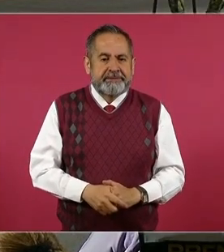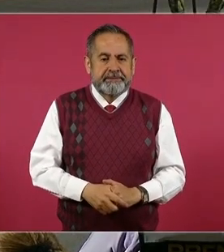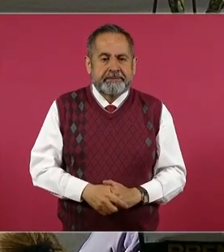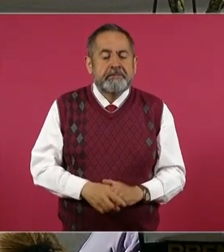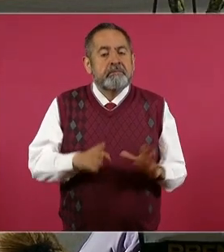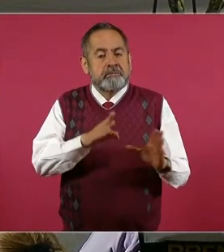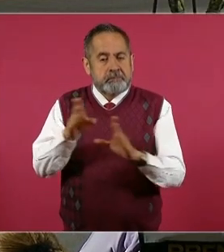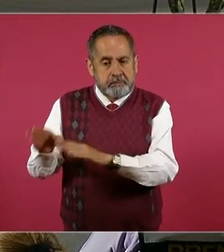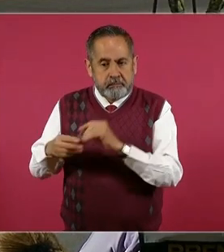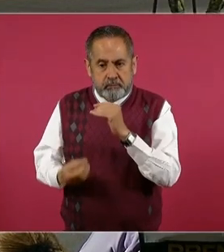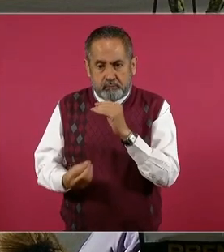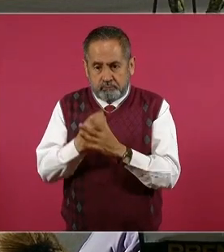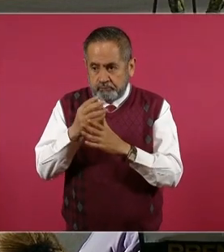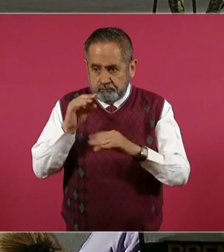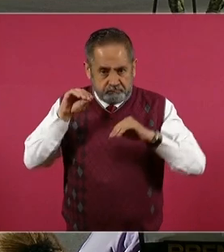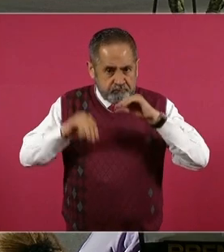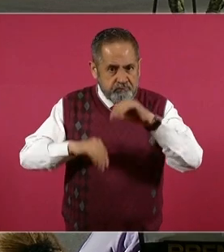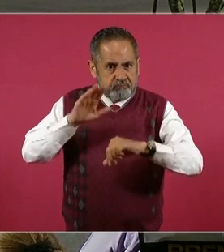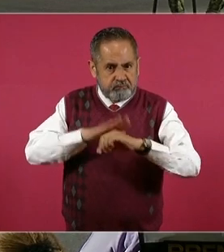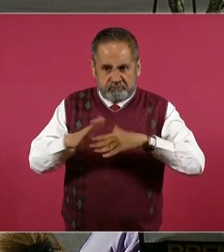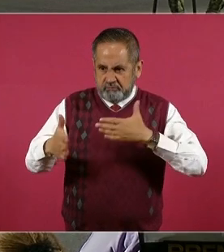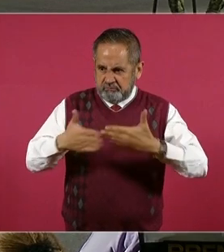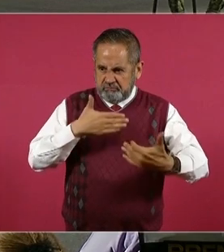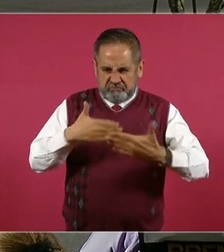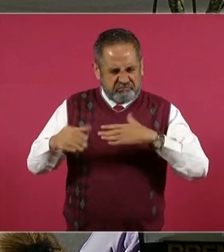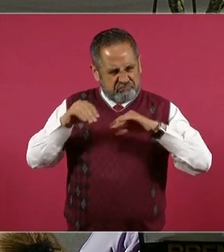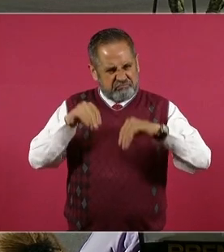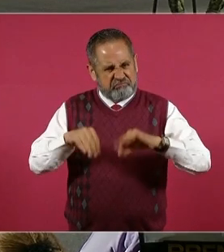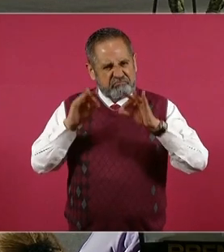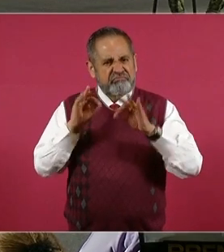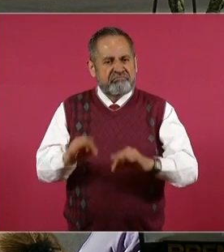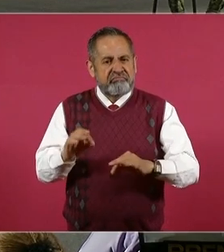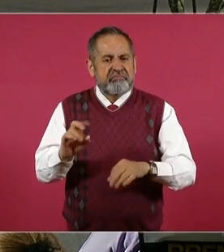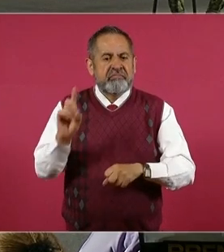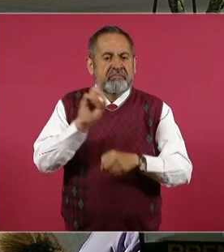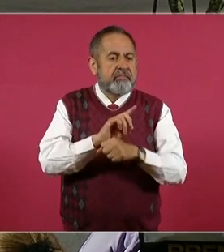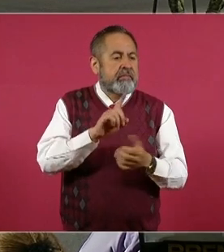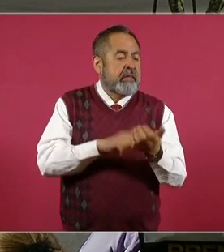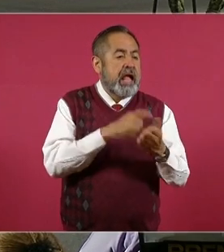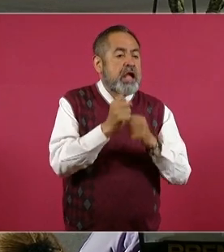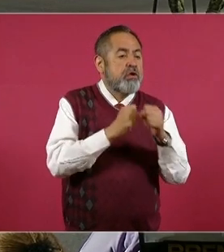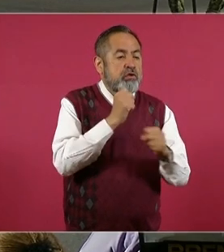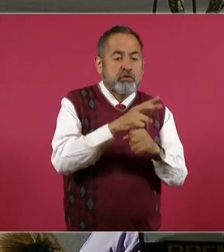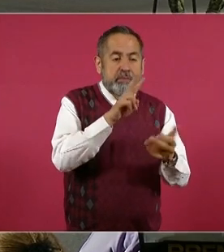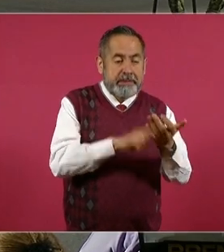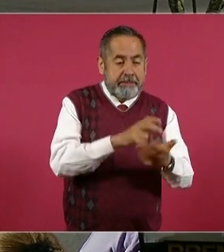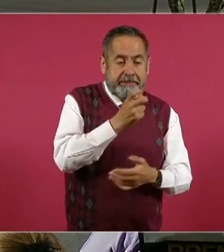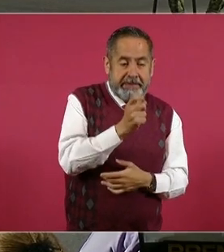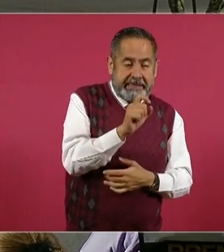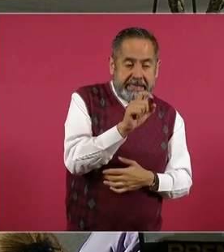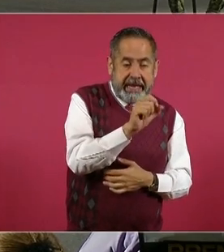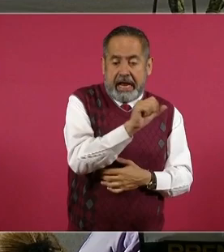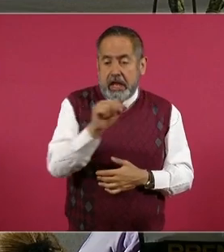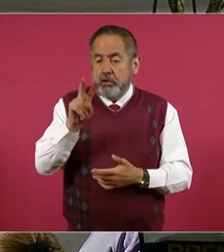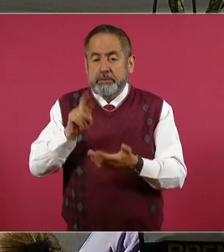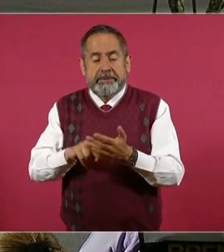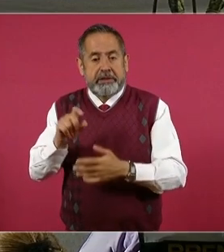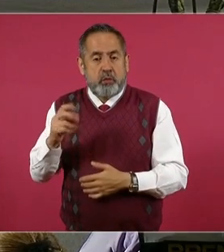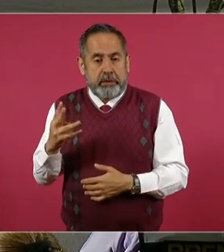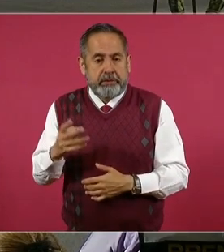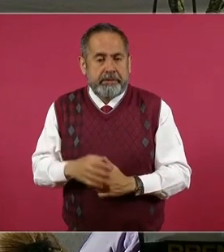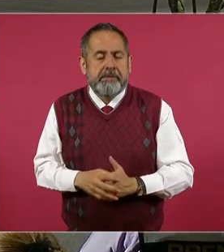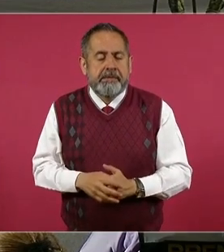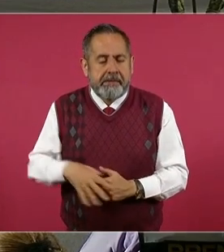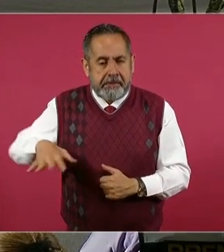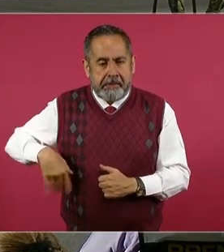a la modernización de la flota de dragado, que estamos llevándola en promedio del el periodo de 2020 a 2024. Y como